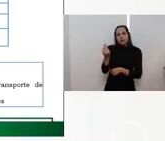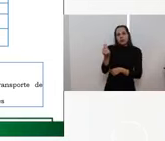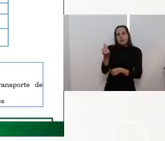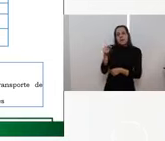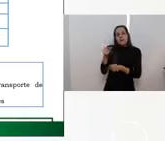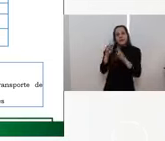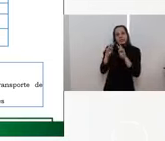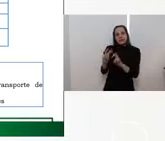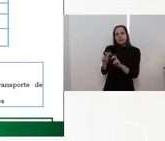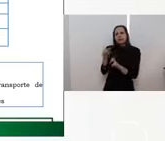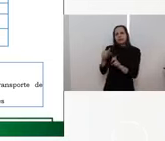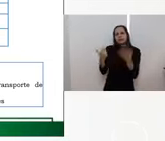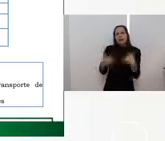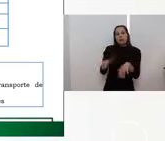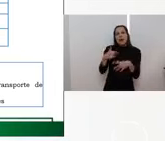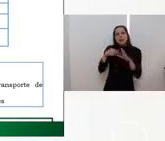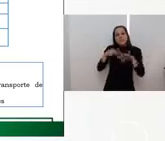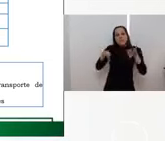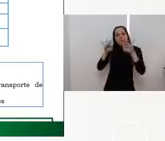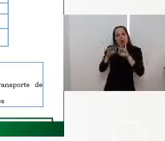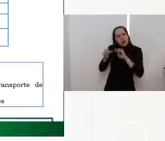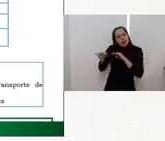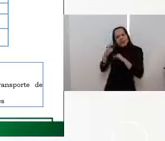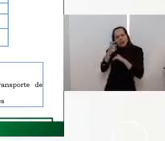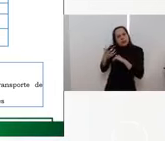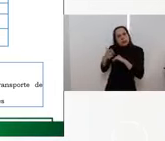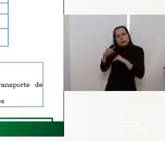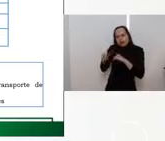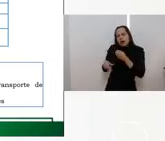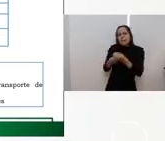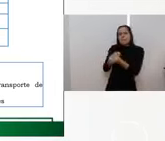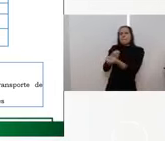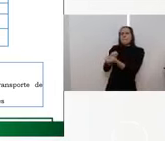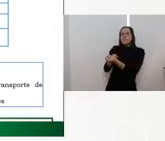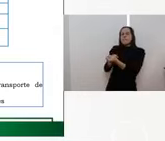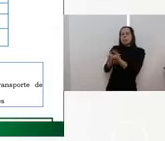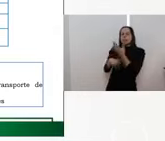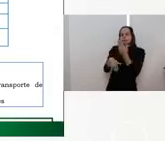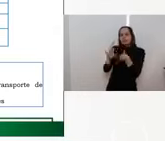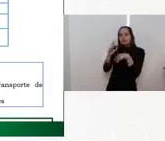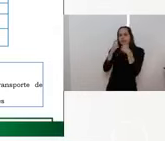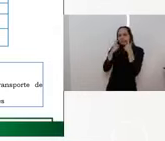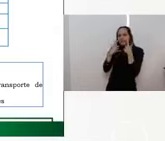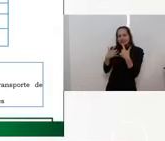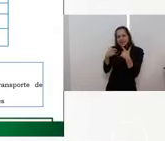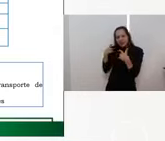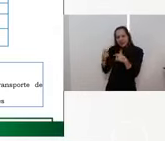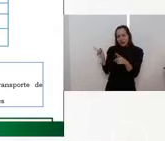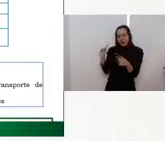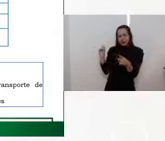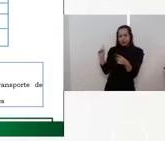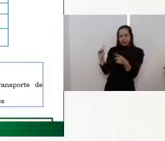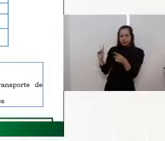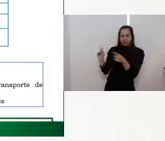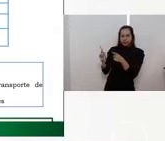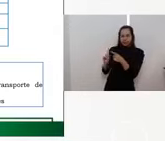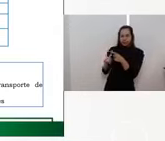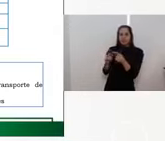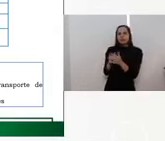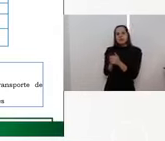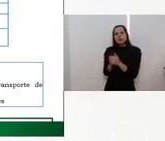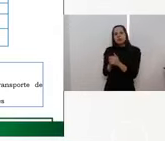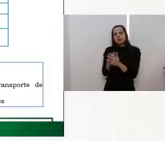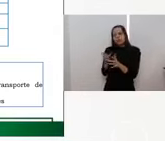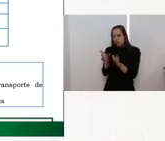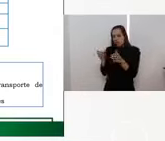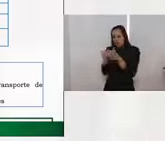esta área es importantísima ha tenido un apoyo importante en los últimos años tanto en el